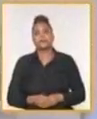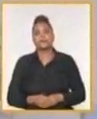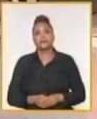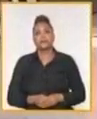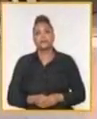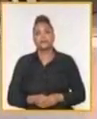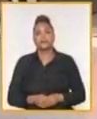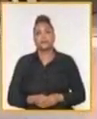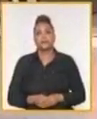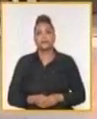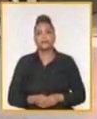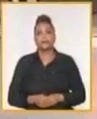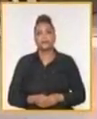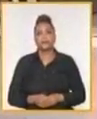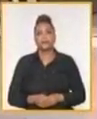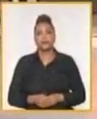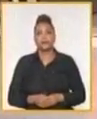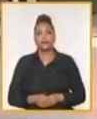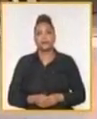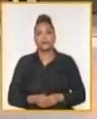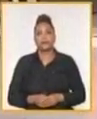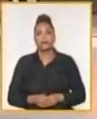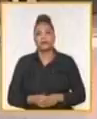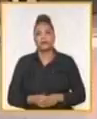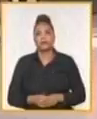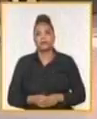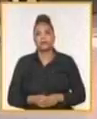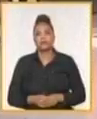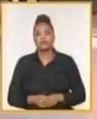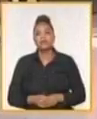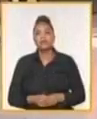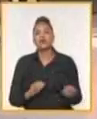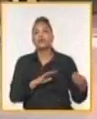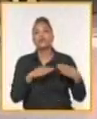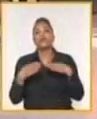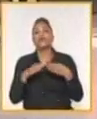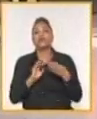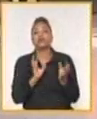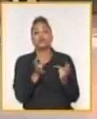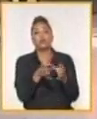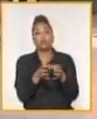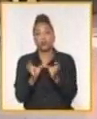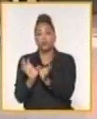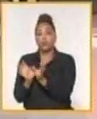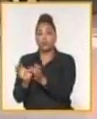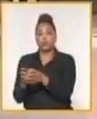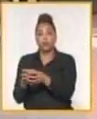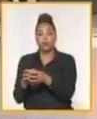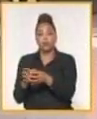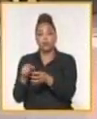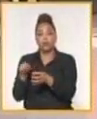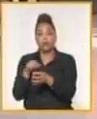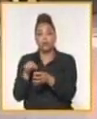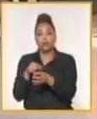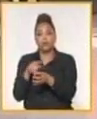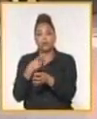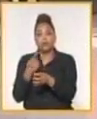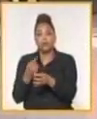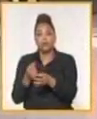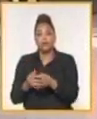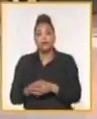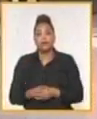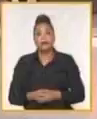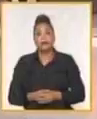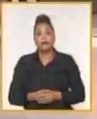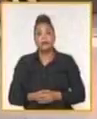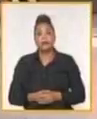le están pidiendo, Leonel, que tiene un conflicto con unos sectores, los Haredim. Sí, exacto,